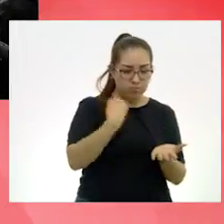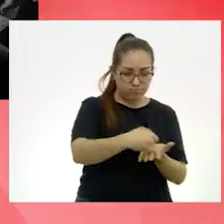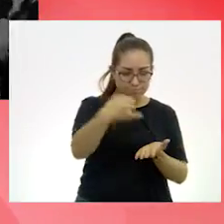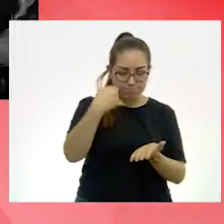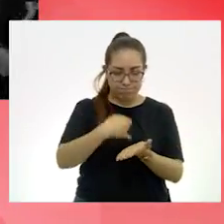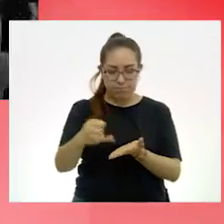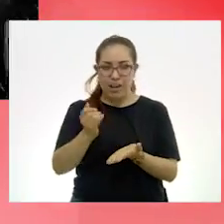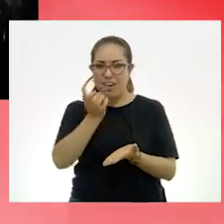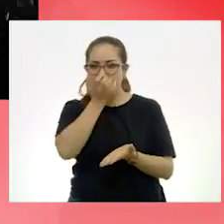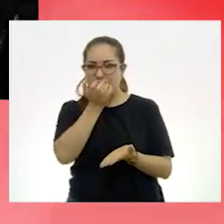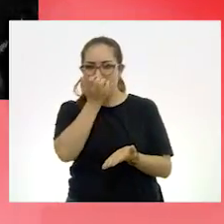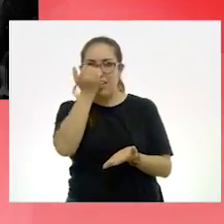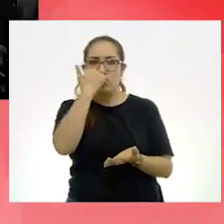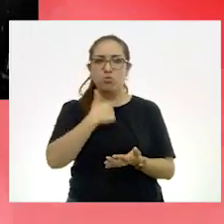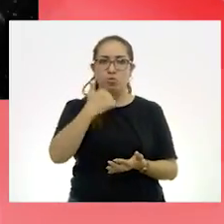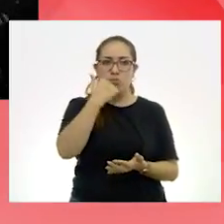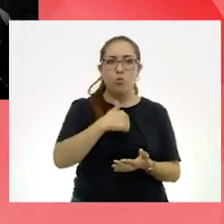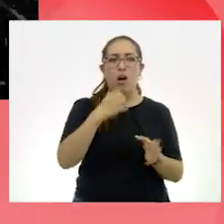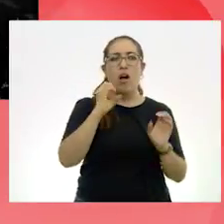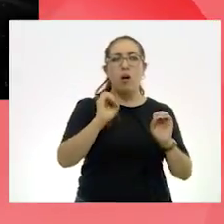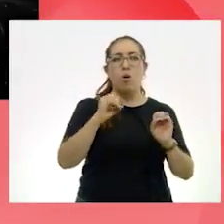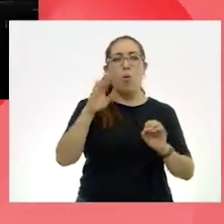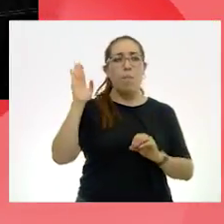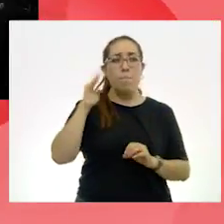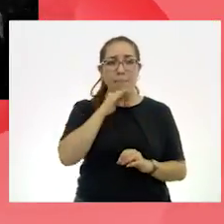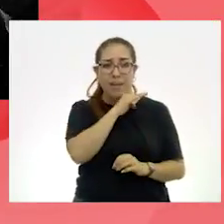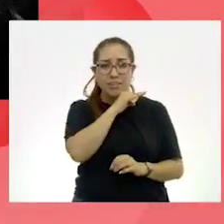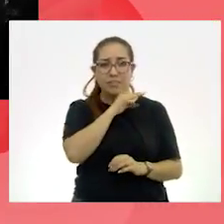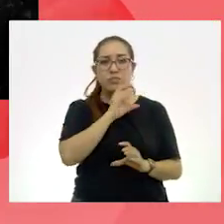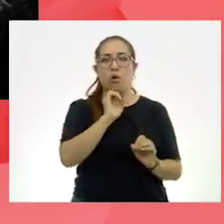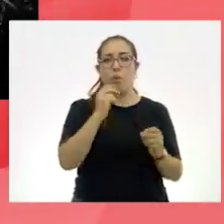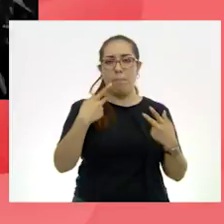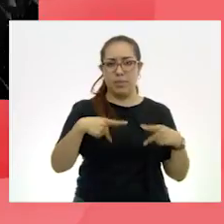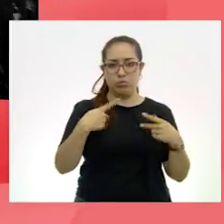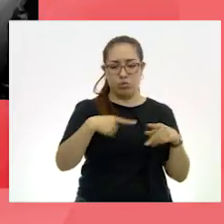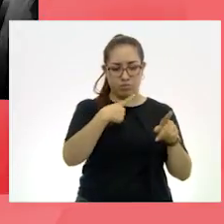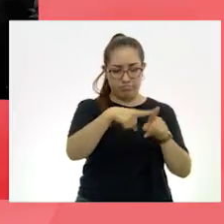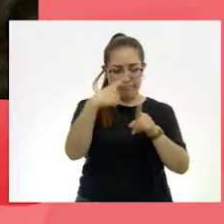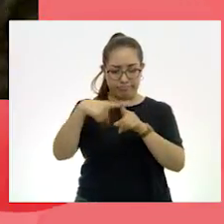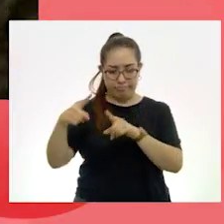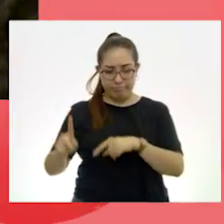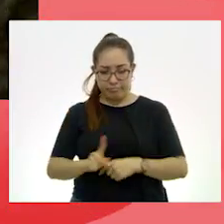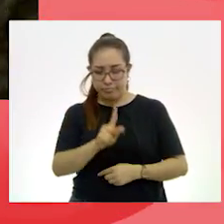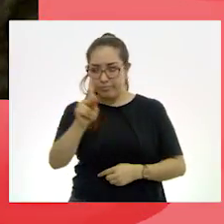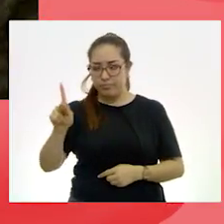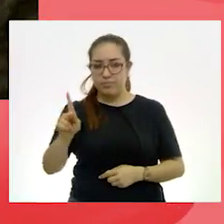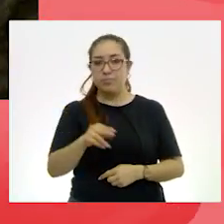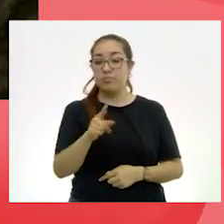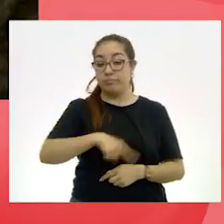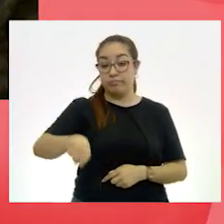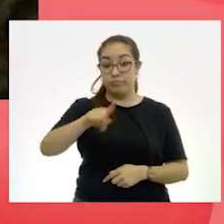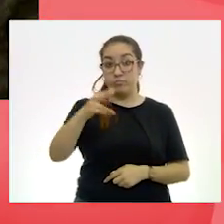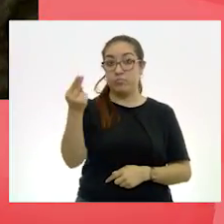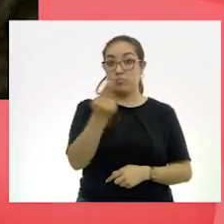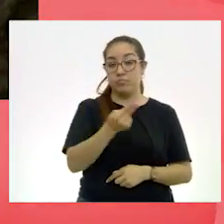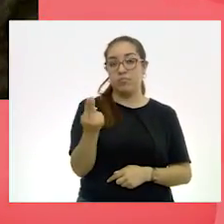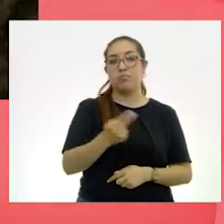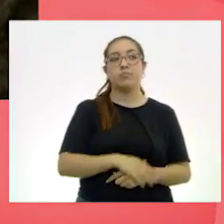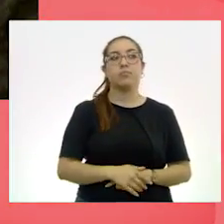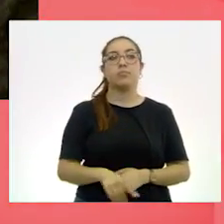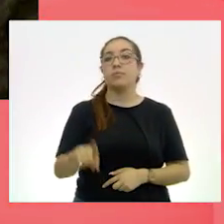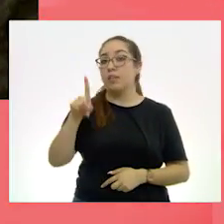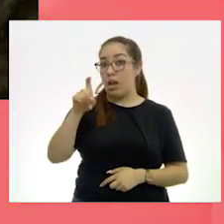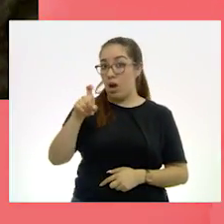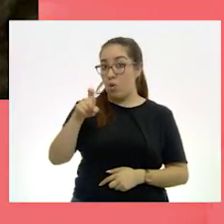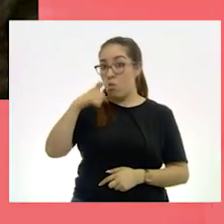del cultivo del maíz, a costa del sustento de la gente, de los pueblos. Necesitaban el agua